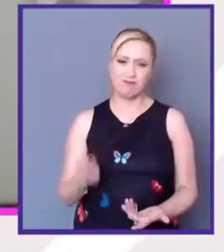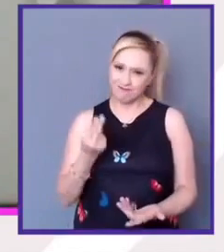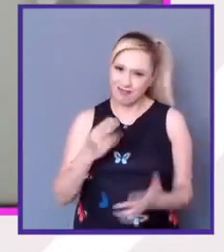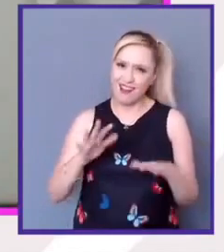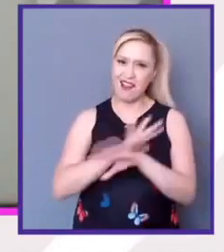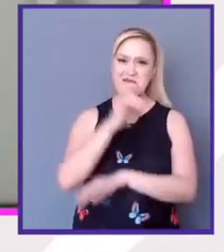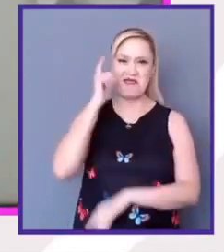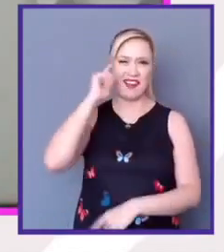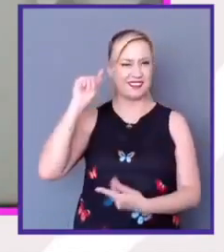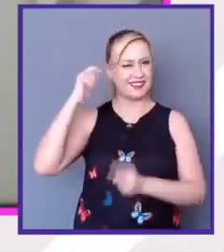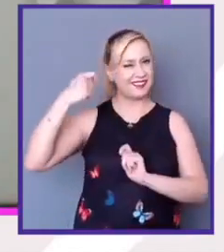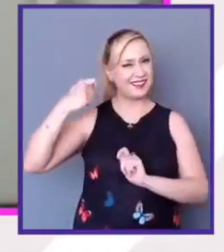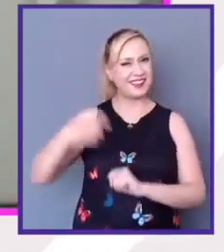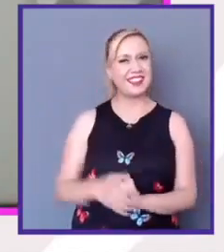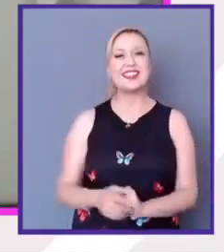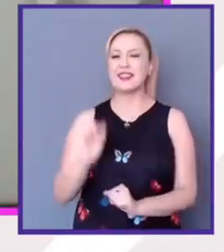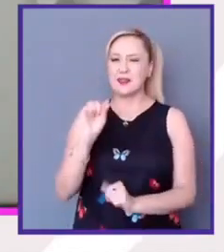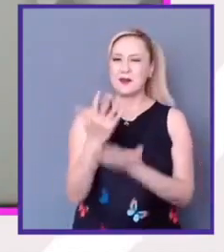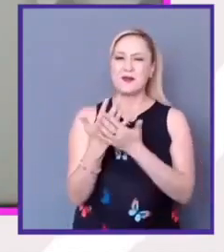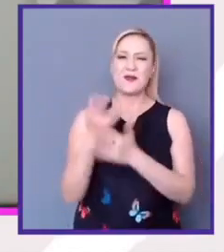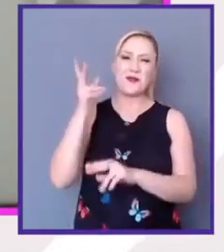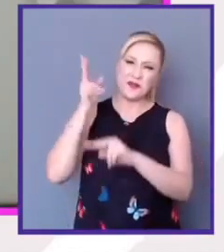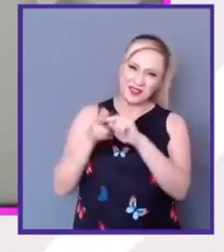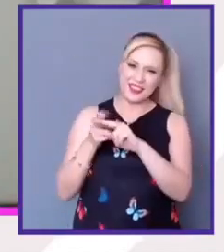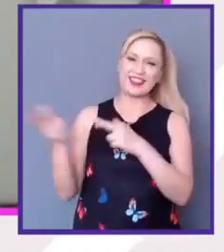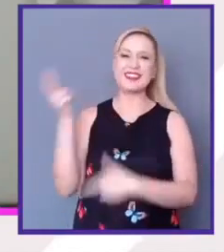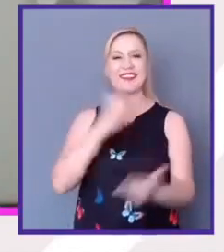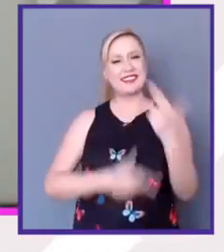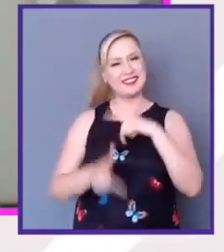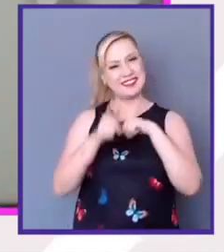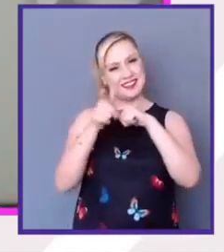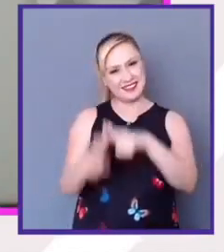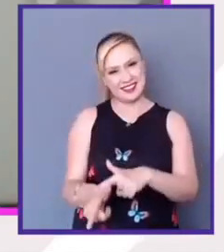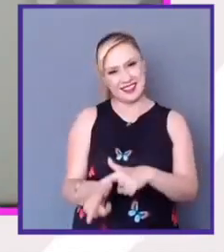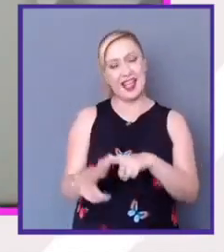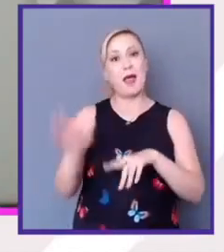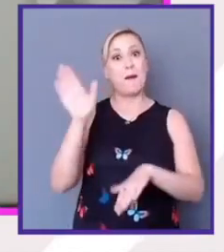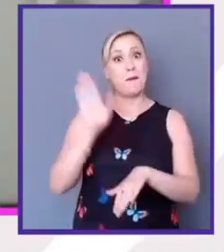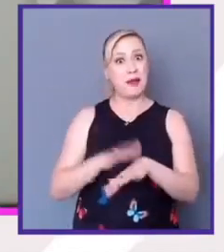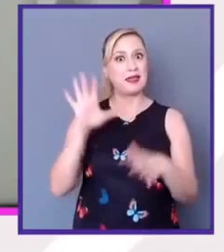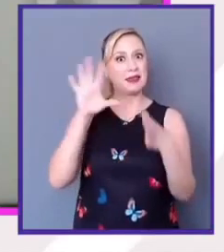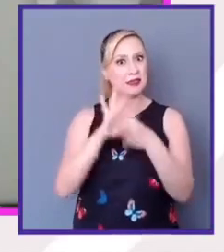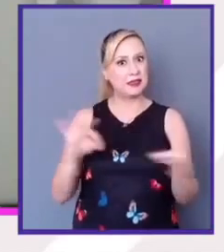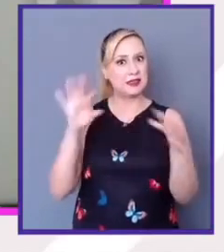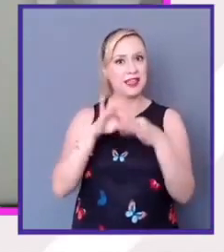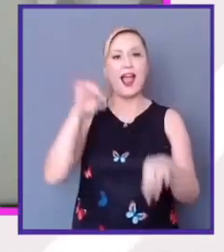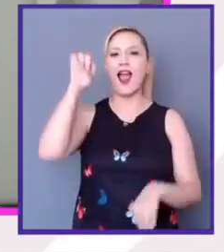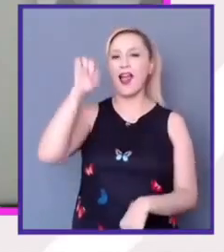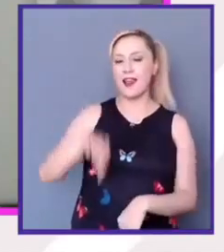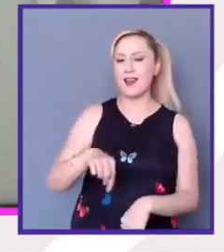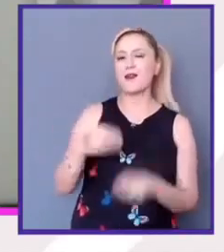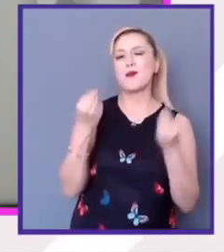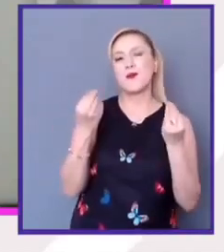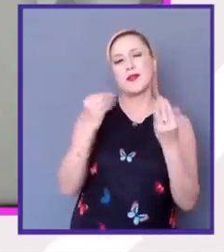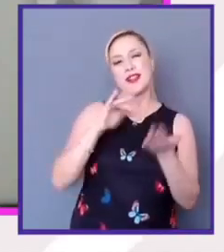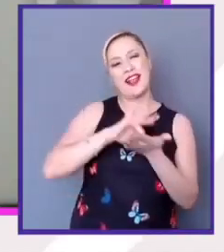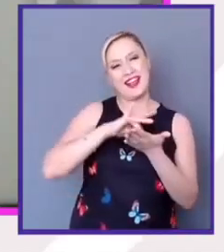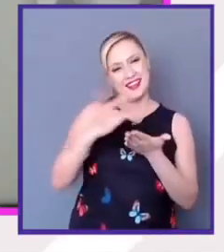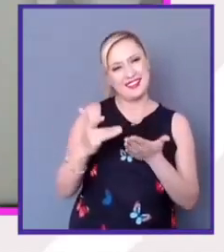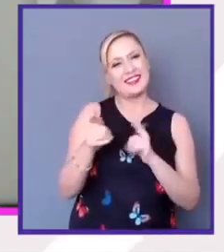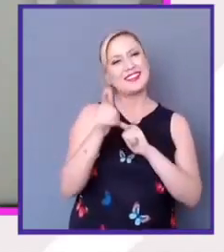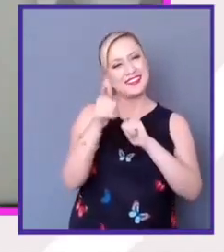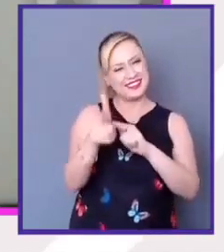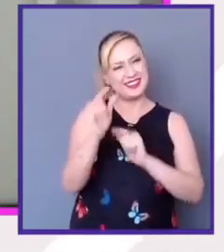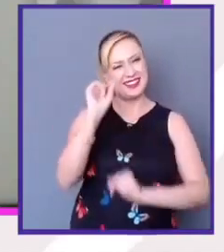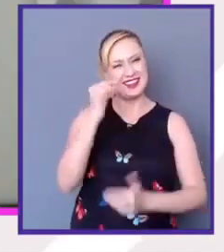Vamos a seguir hablando de esto, vamos a una pausa y regresamos a este segundo bloque de Espacio Diverso. Muchas gracias y estamos en unos